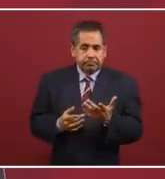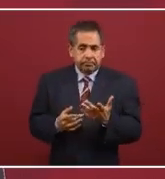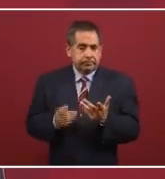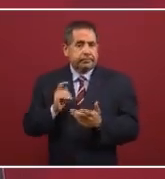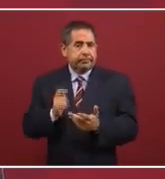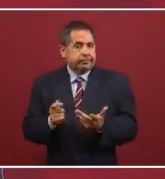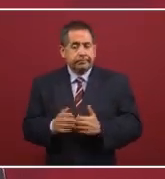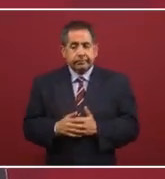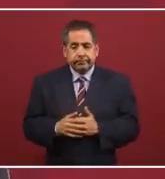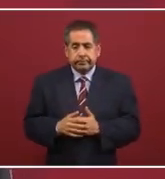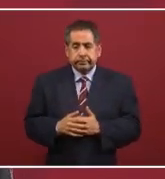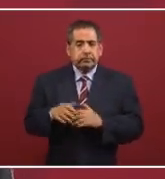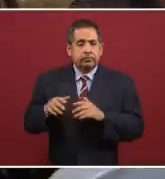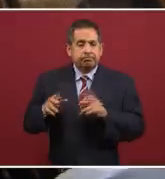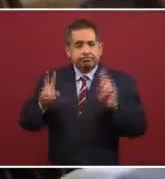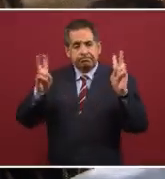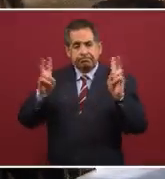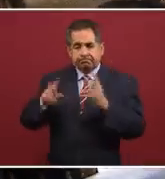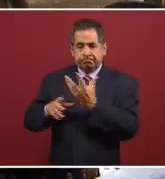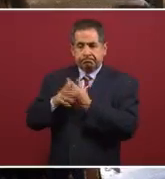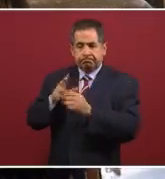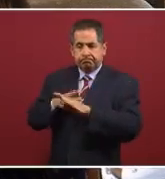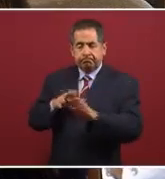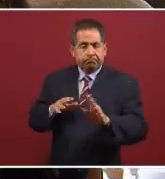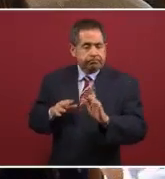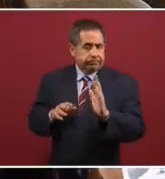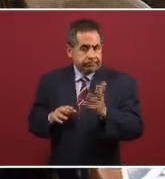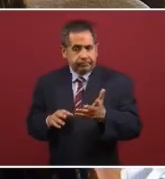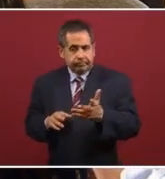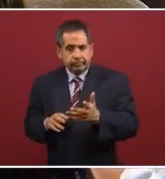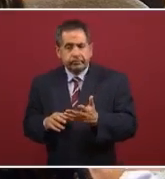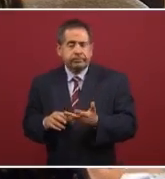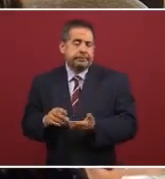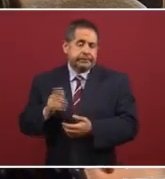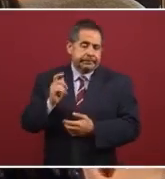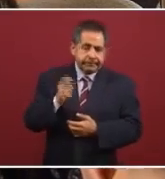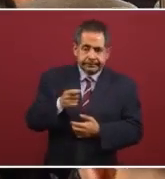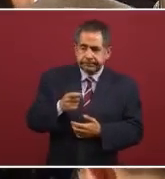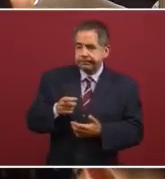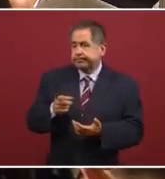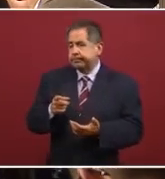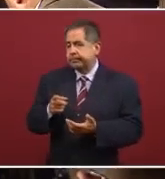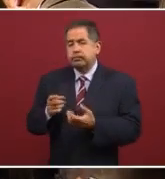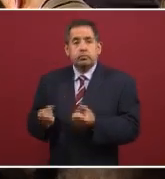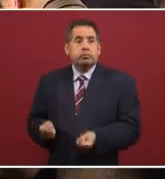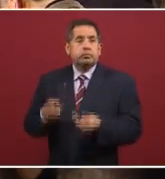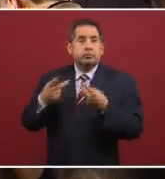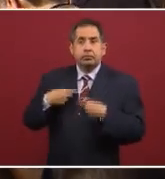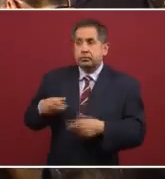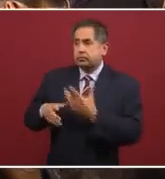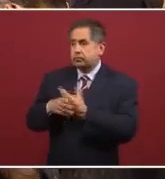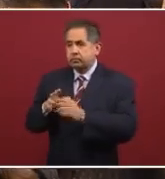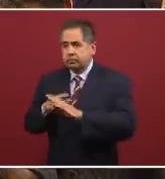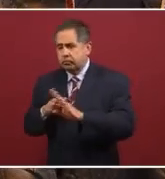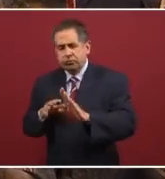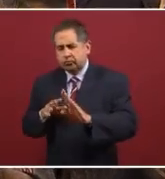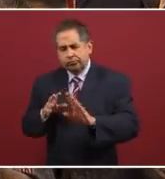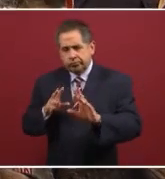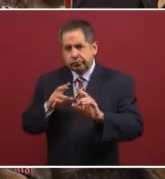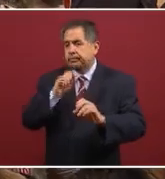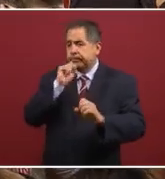vinculado al fenómeno migratorio, pero no solo los flujos de migrantes,